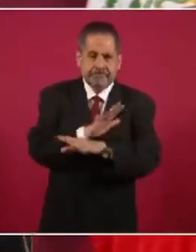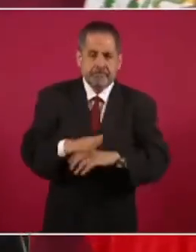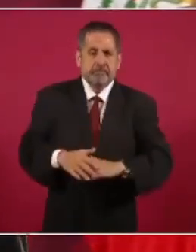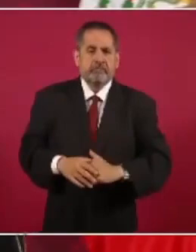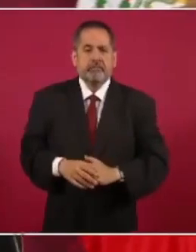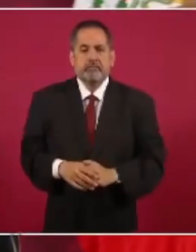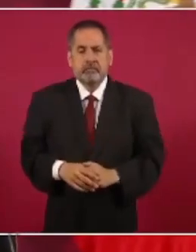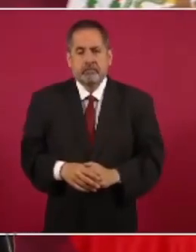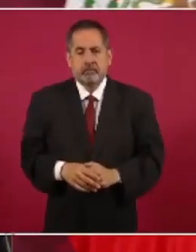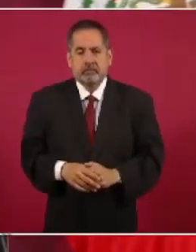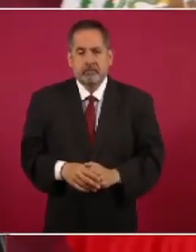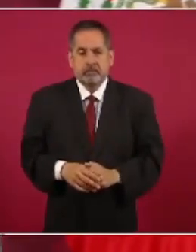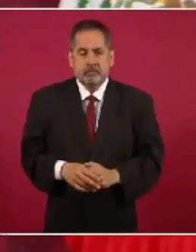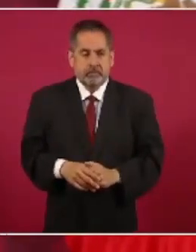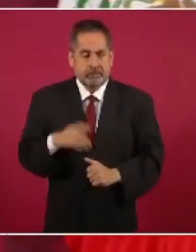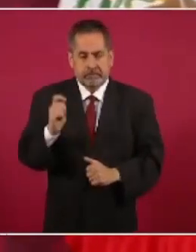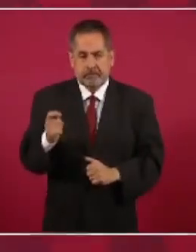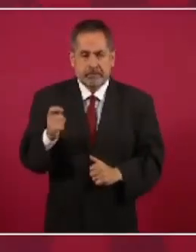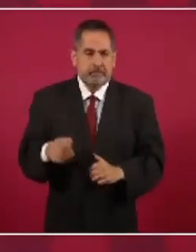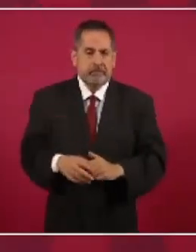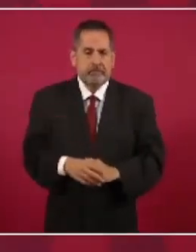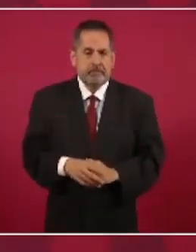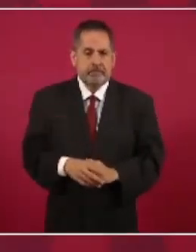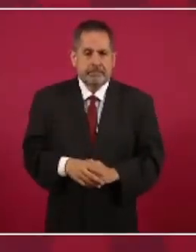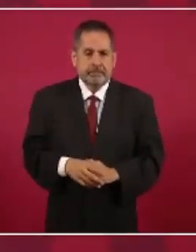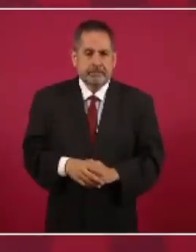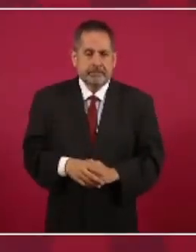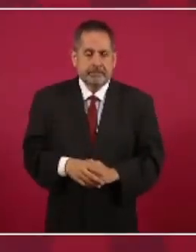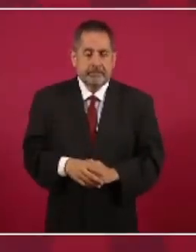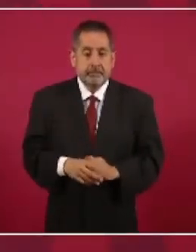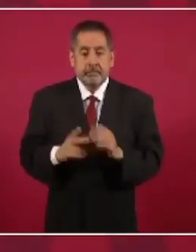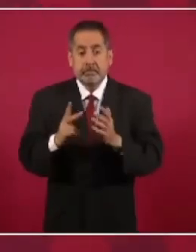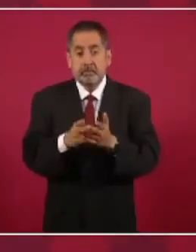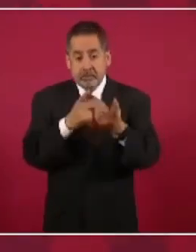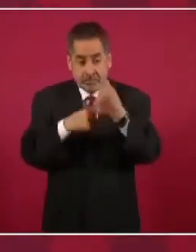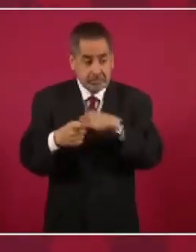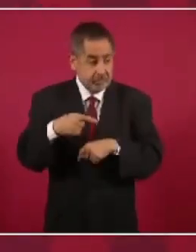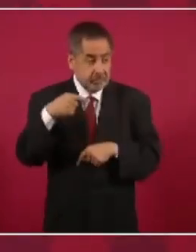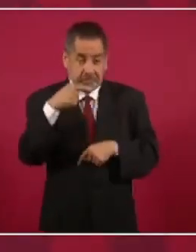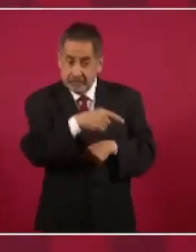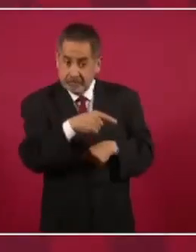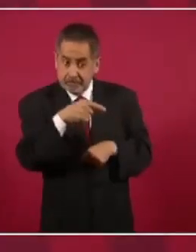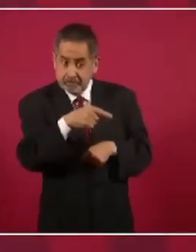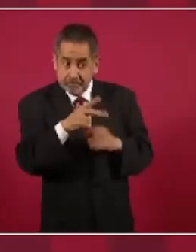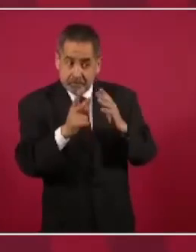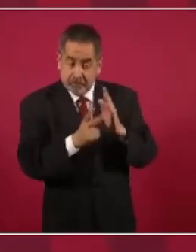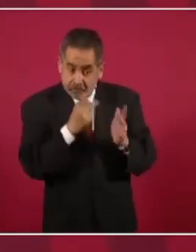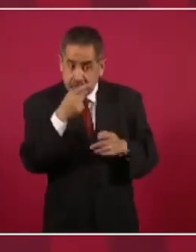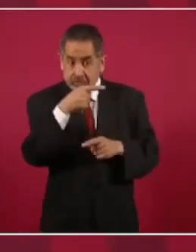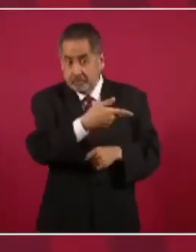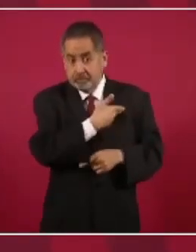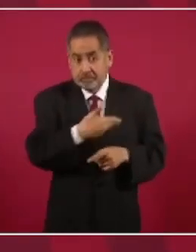Entonces, si regresan los que estaban